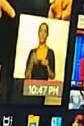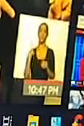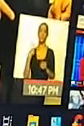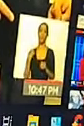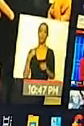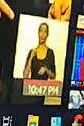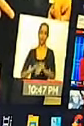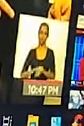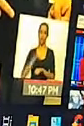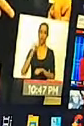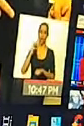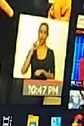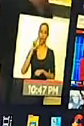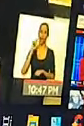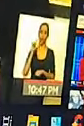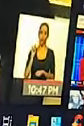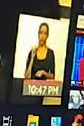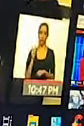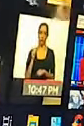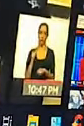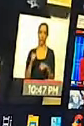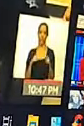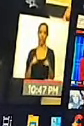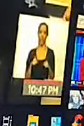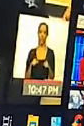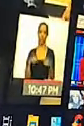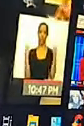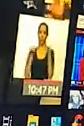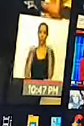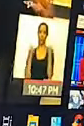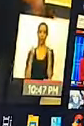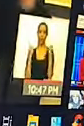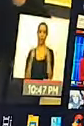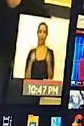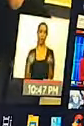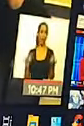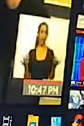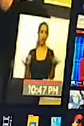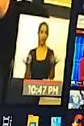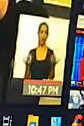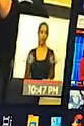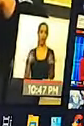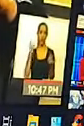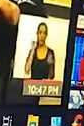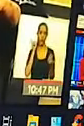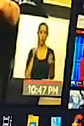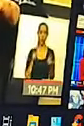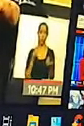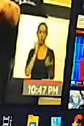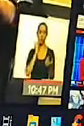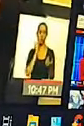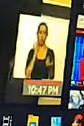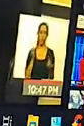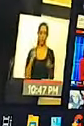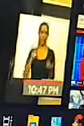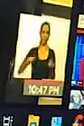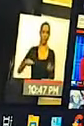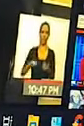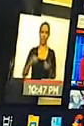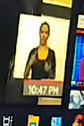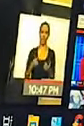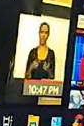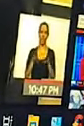Lula. Pero su acto de campaña de Bolsonaro fue... Escúchese bien, un chamo que supuestamente la apuñaló y después se metieron en el